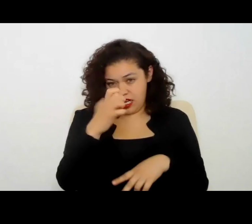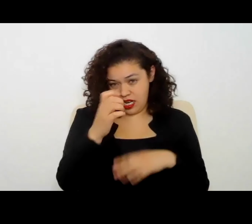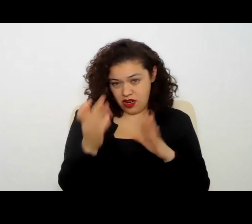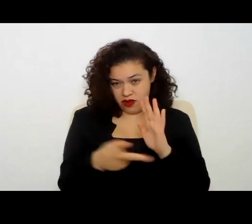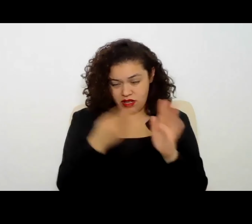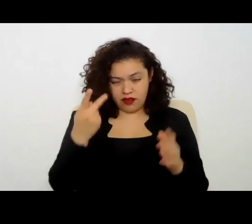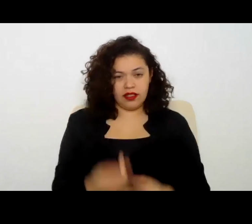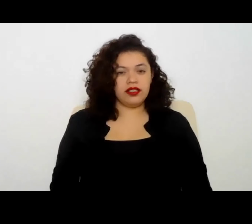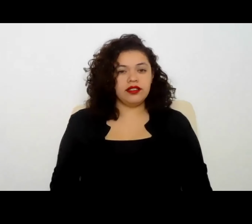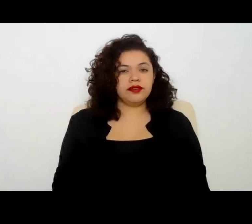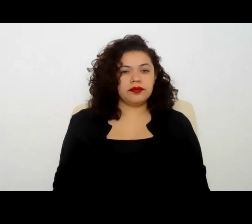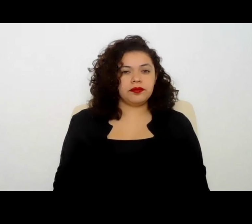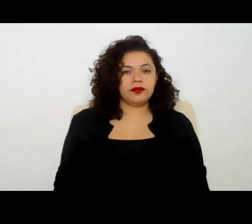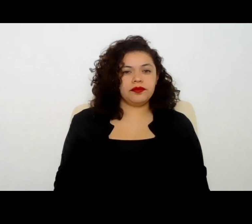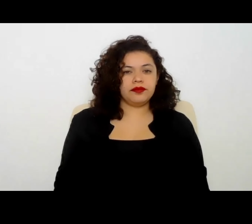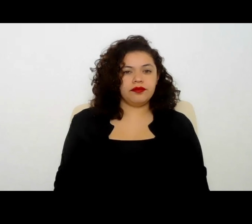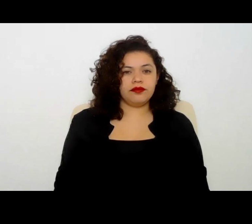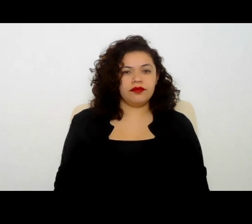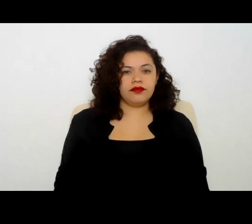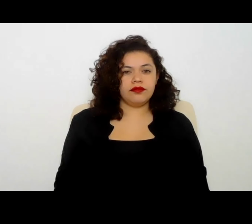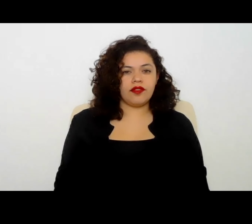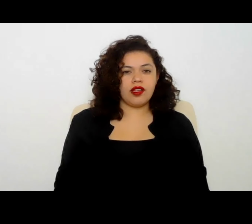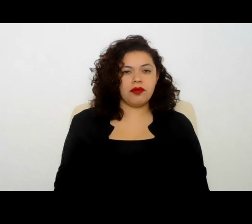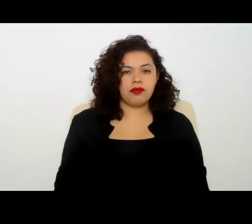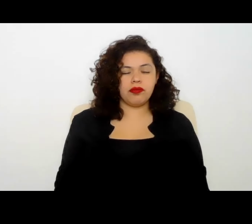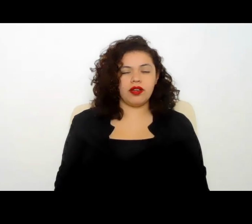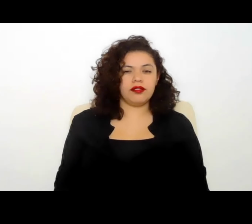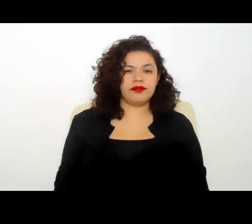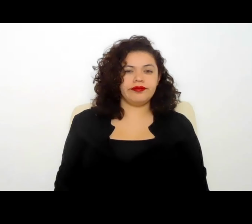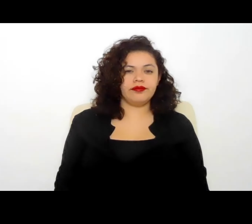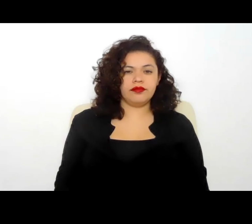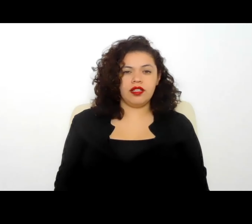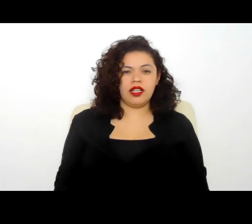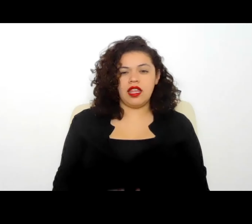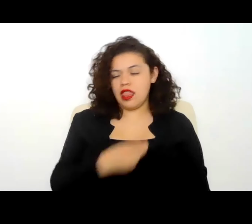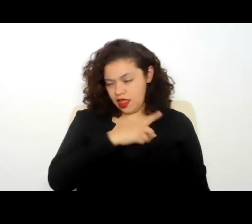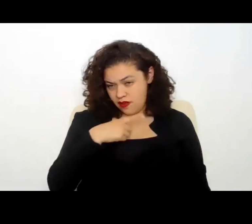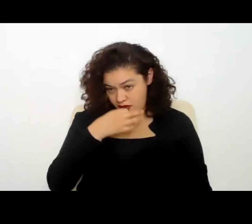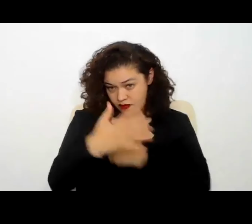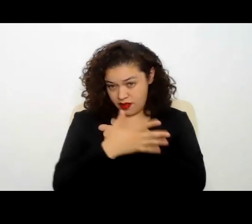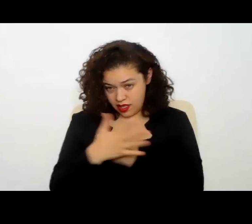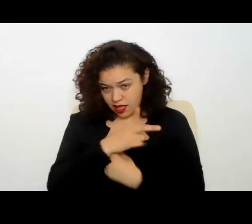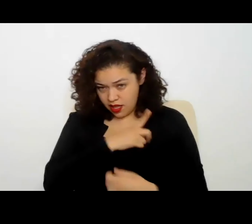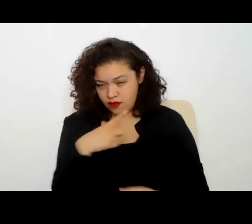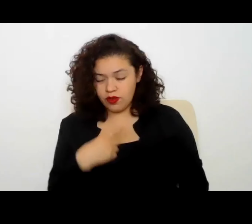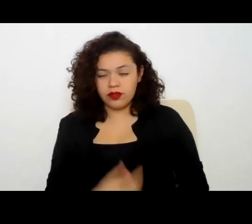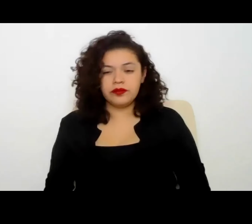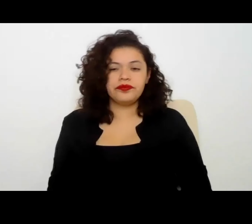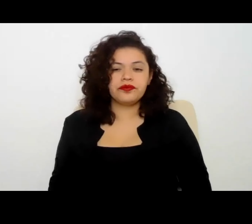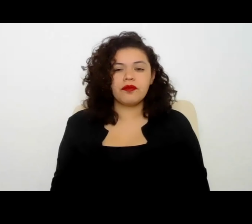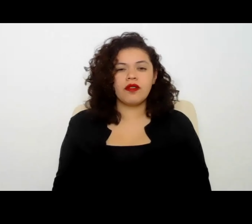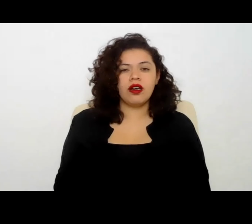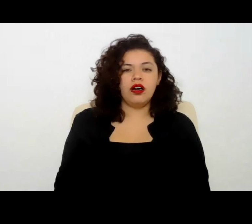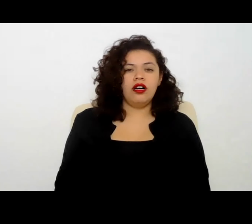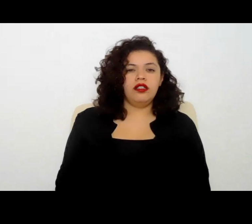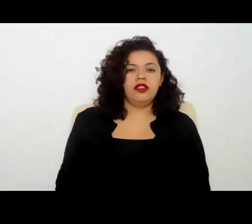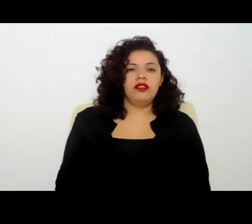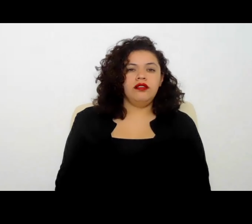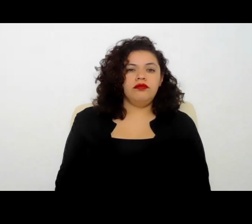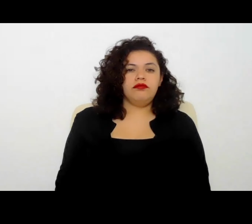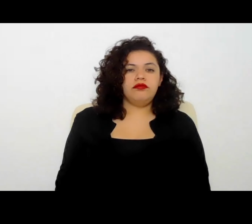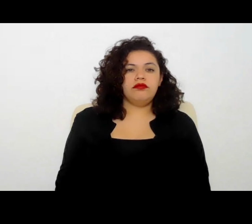decir, ahora sí ya te tengo que reportar. Ya entendí la pregunta, Daniel. El corte